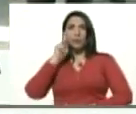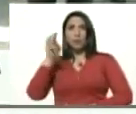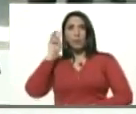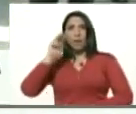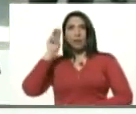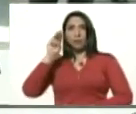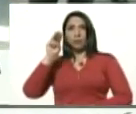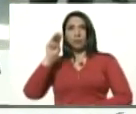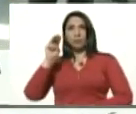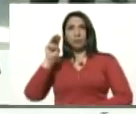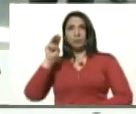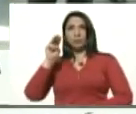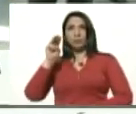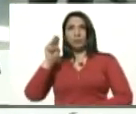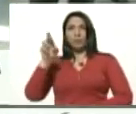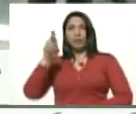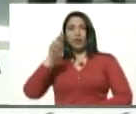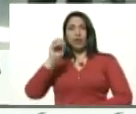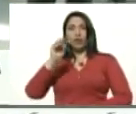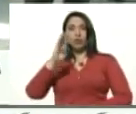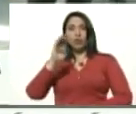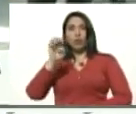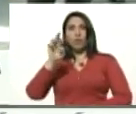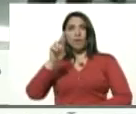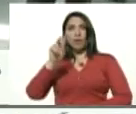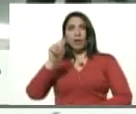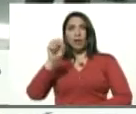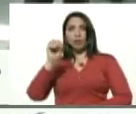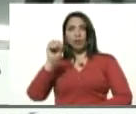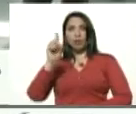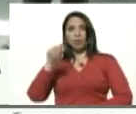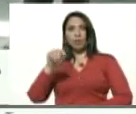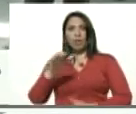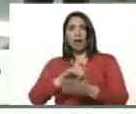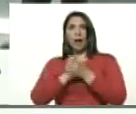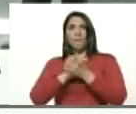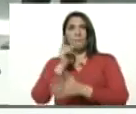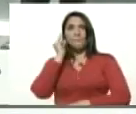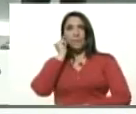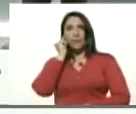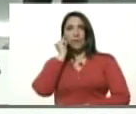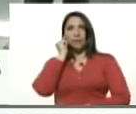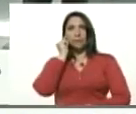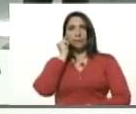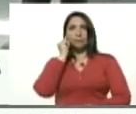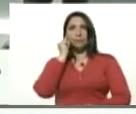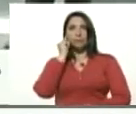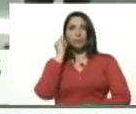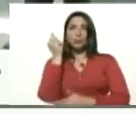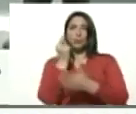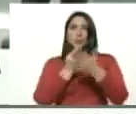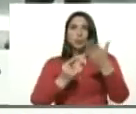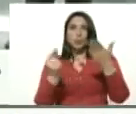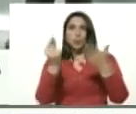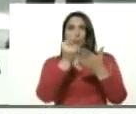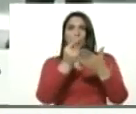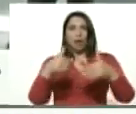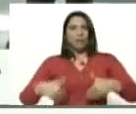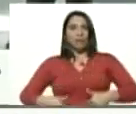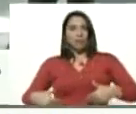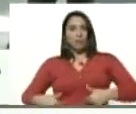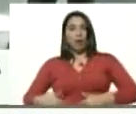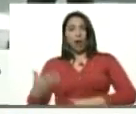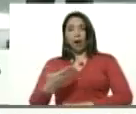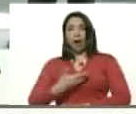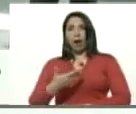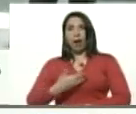maestro Roberto Malaver y la compañera Mercedes Chacín han editado, con el esfuerzo de la alcaldía,